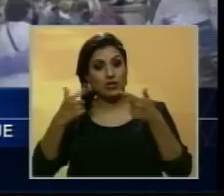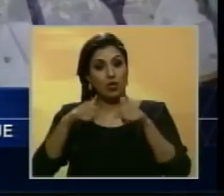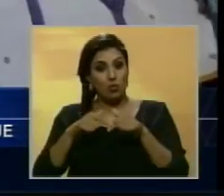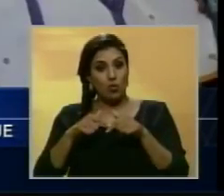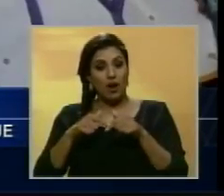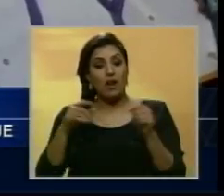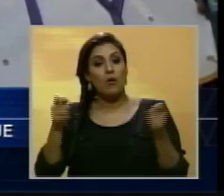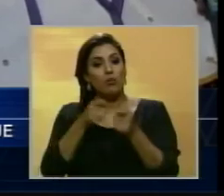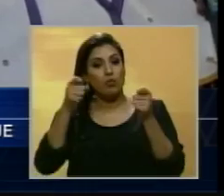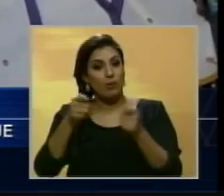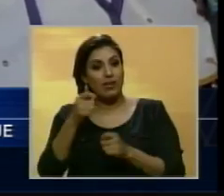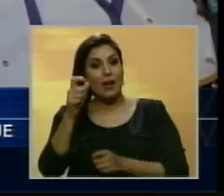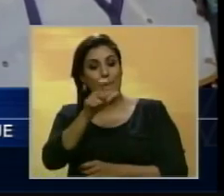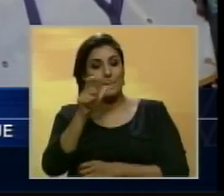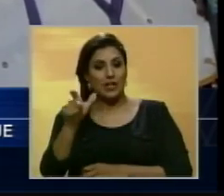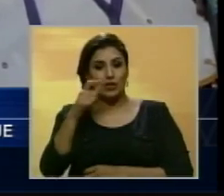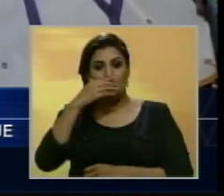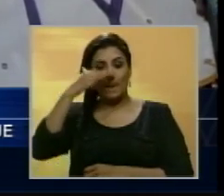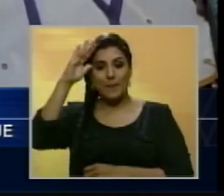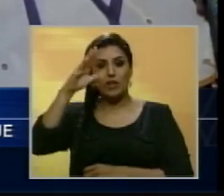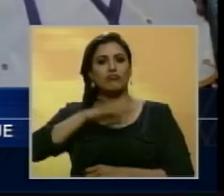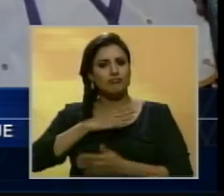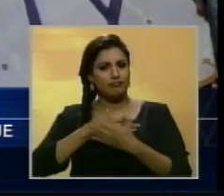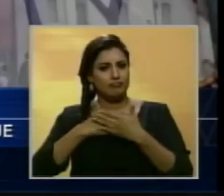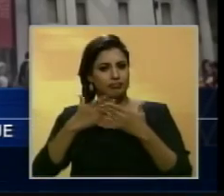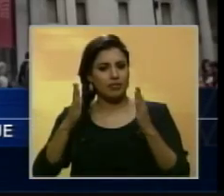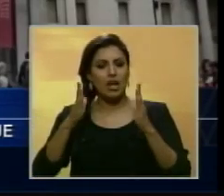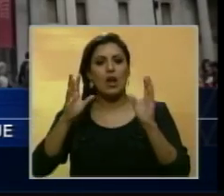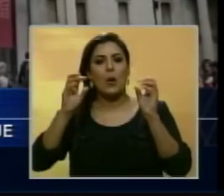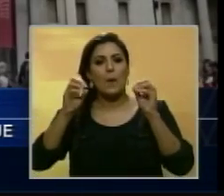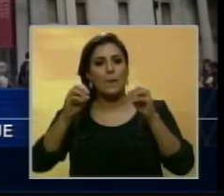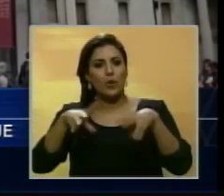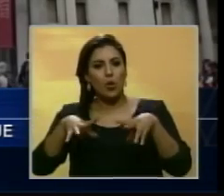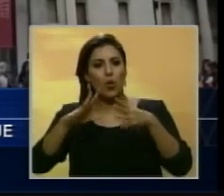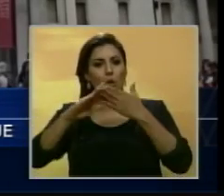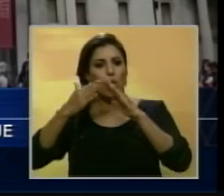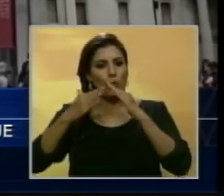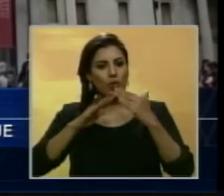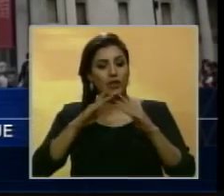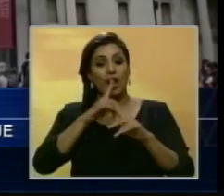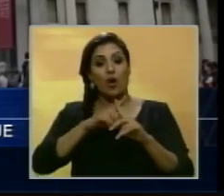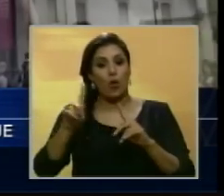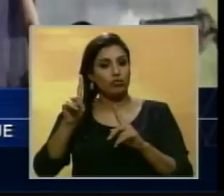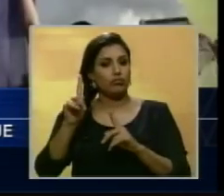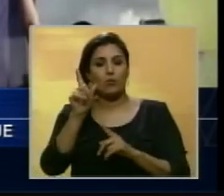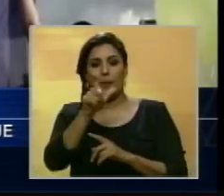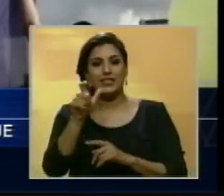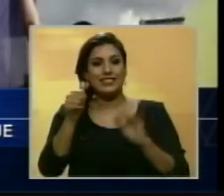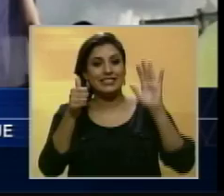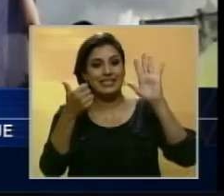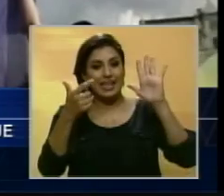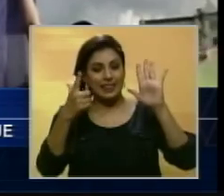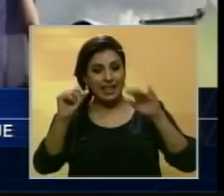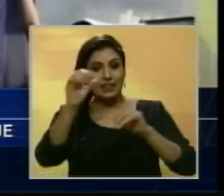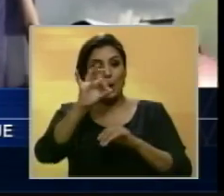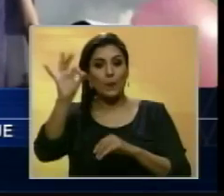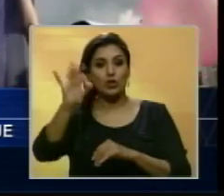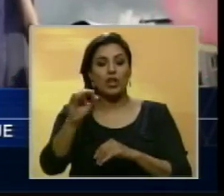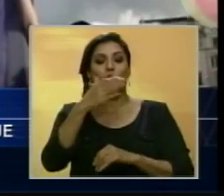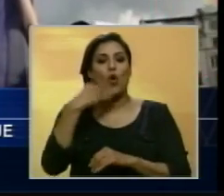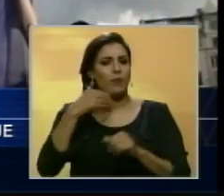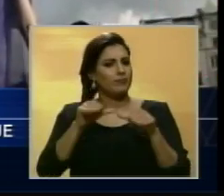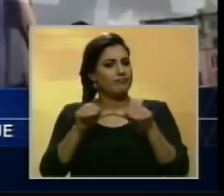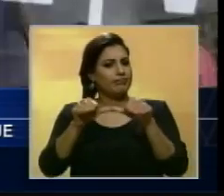Economist publicó que las personas mayores estarían dispuestas a abandonar la comunidad. Por el contrario, 60% de los jóvenes busca